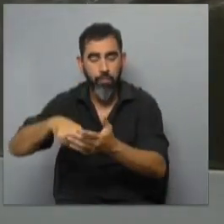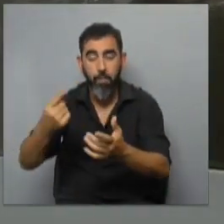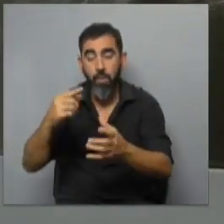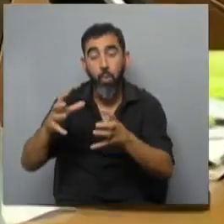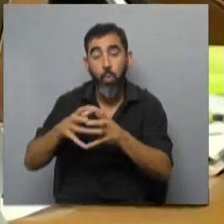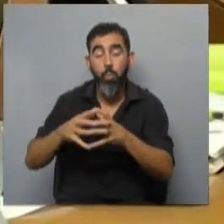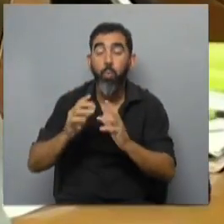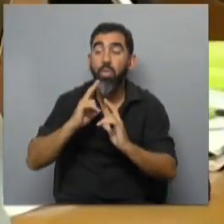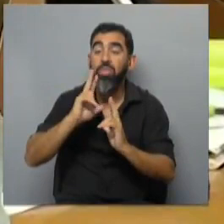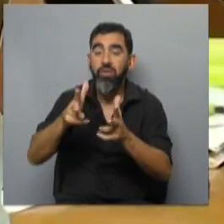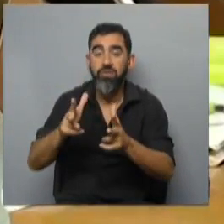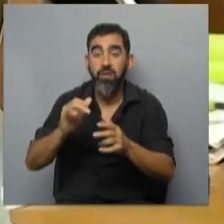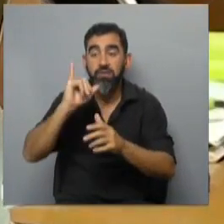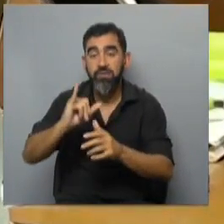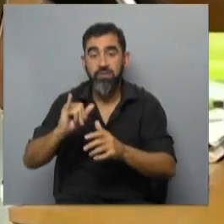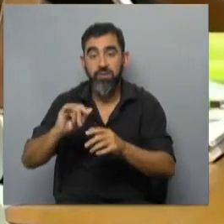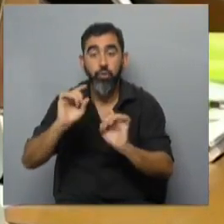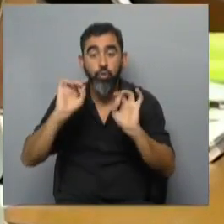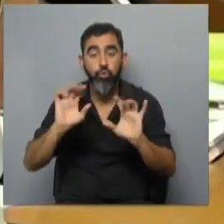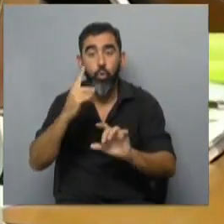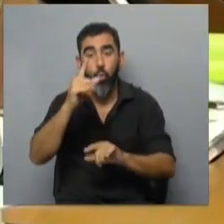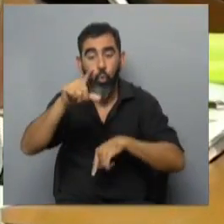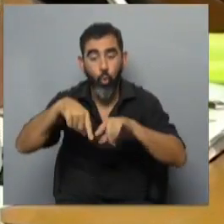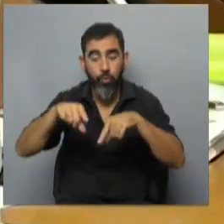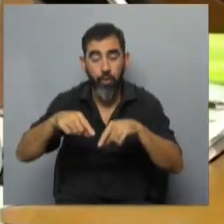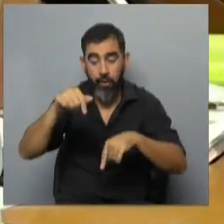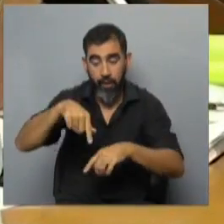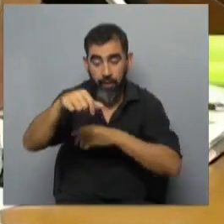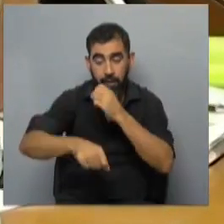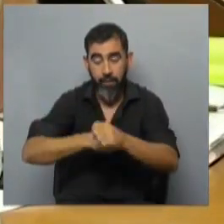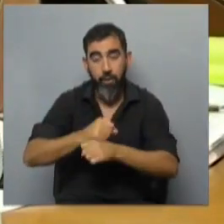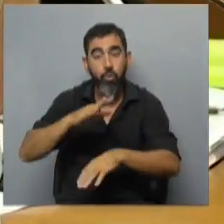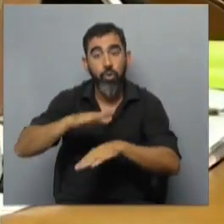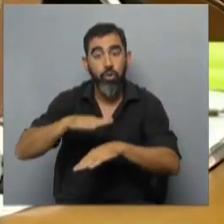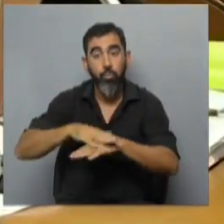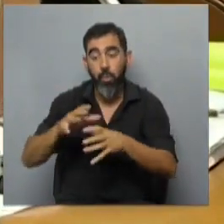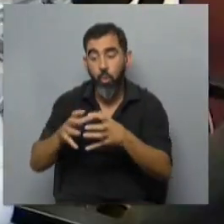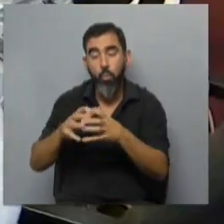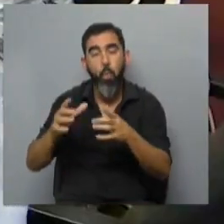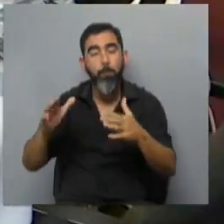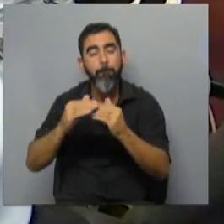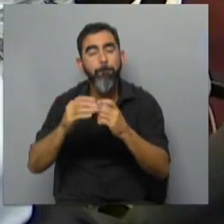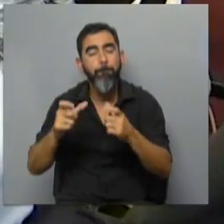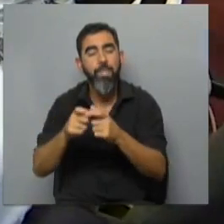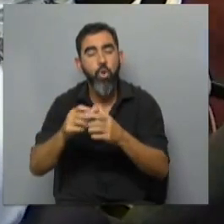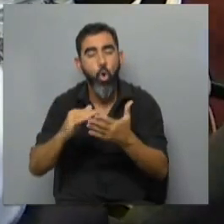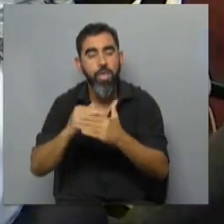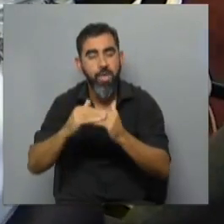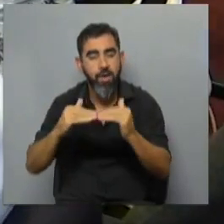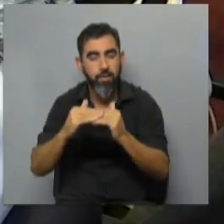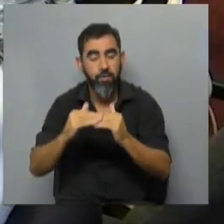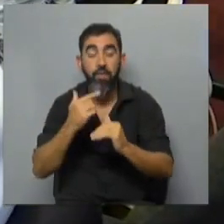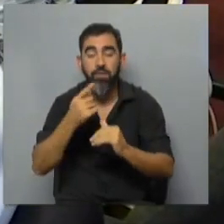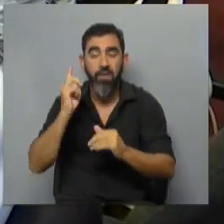diputados consideraba que de mantenerse un solo coordinador este año el cargo correspondía a grupos minoritarios del partido bibiano